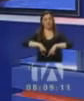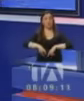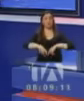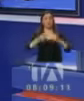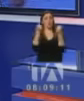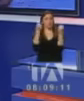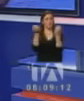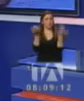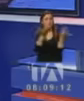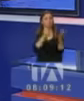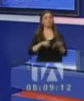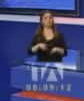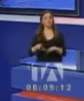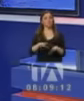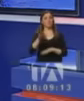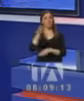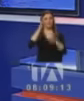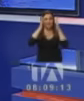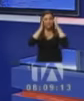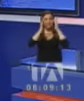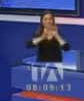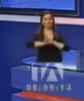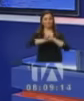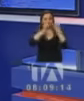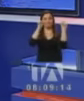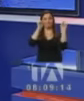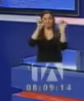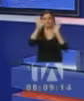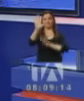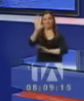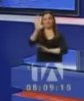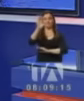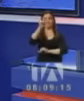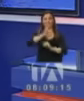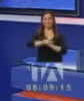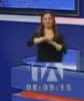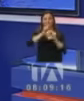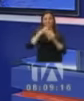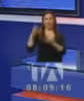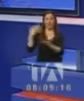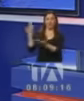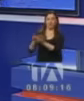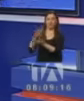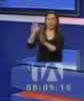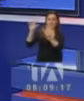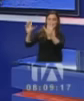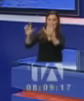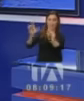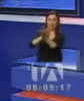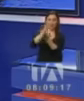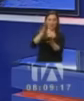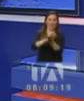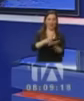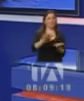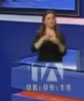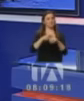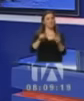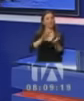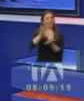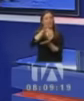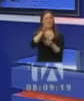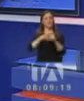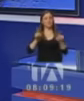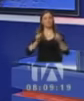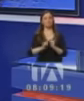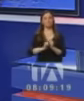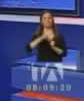fuertes en este lugar. Ya han escuchado, tienen que levantarse a las 5 de la mañana para poder llegar a las 7 a los diferentes diferentes planteles educativos en cuanto corresponde a los pequeños